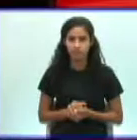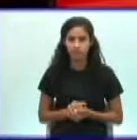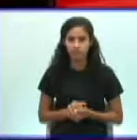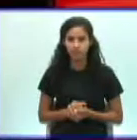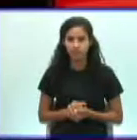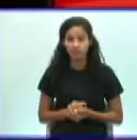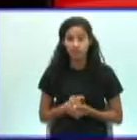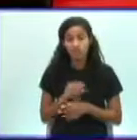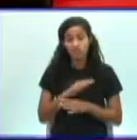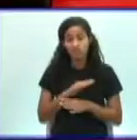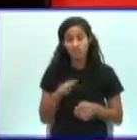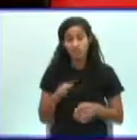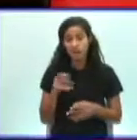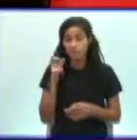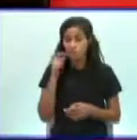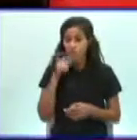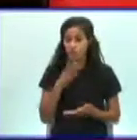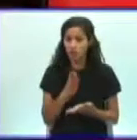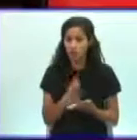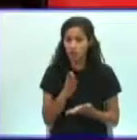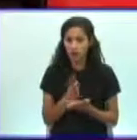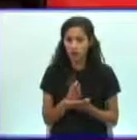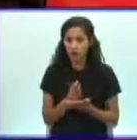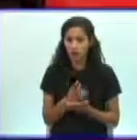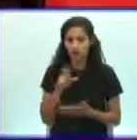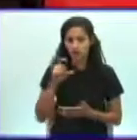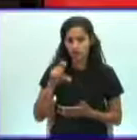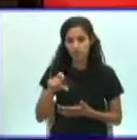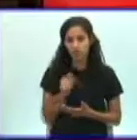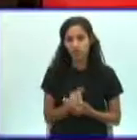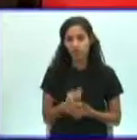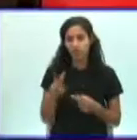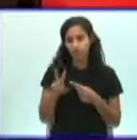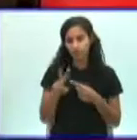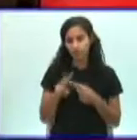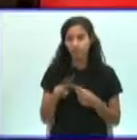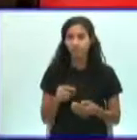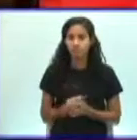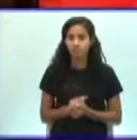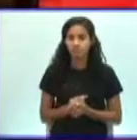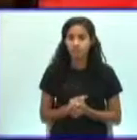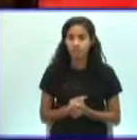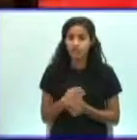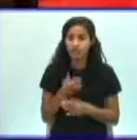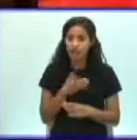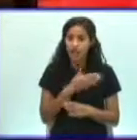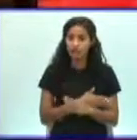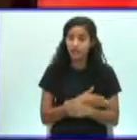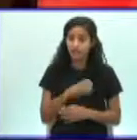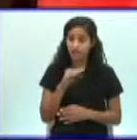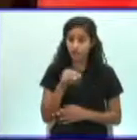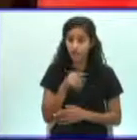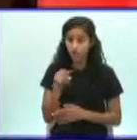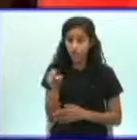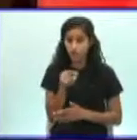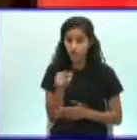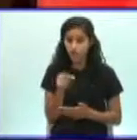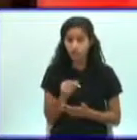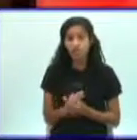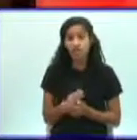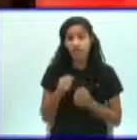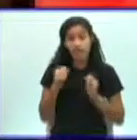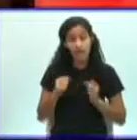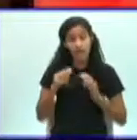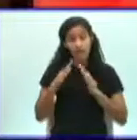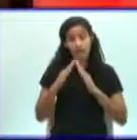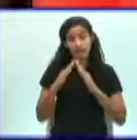pues ya hemos llegado al final de nuestra emisión televisiva. No sin antes decirles, quédense